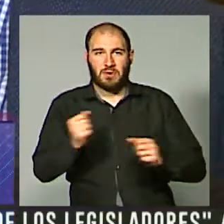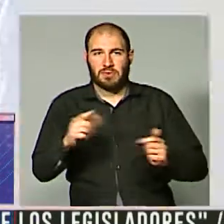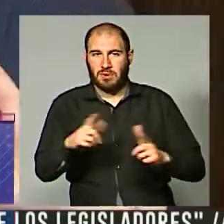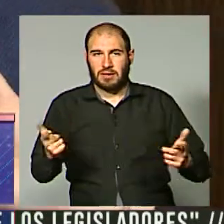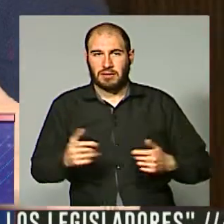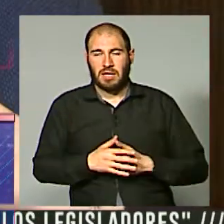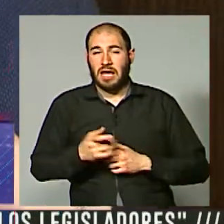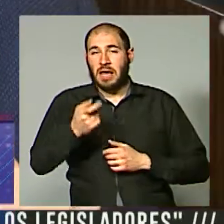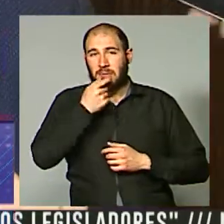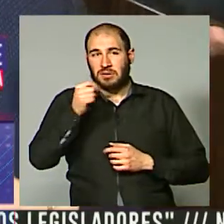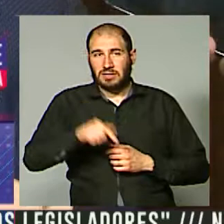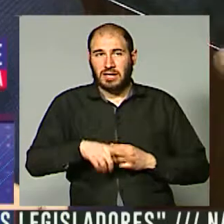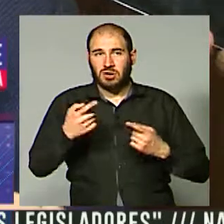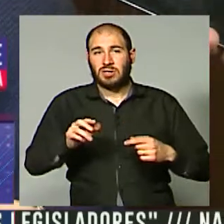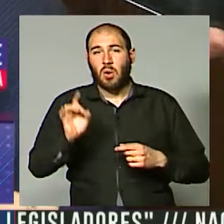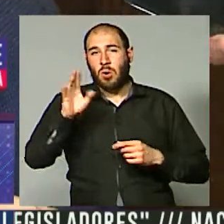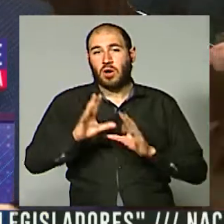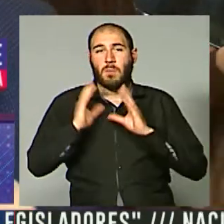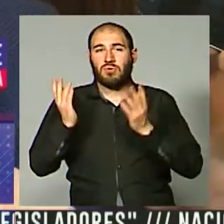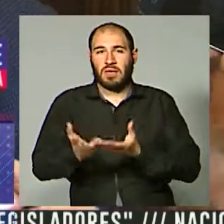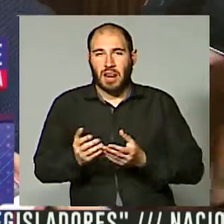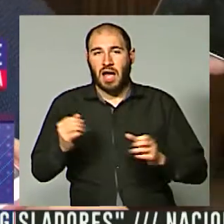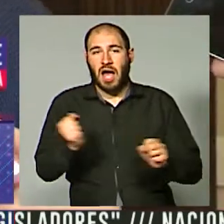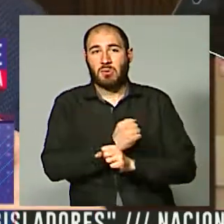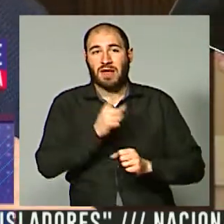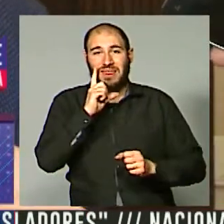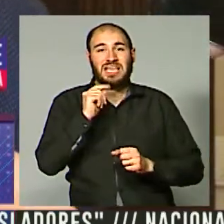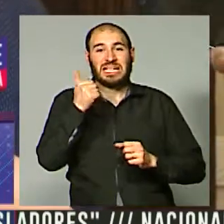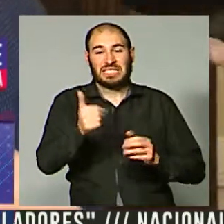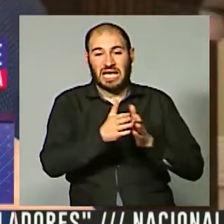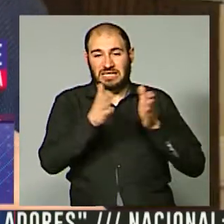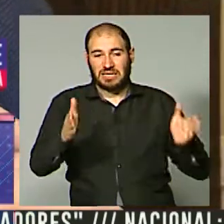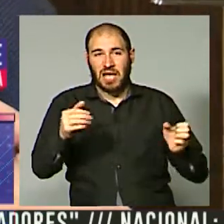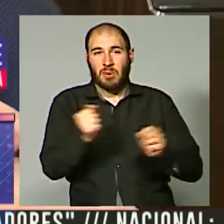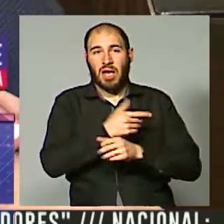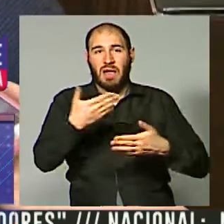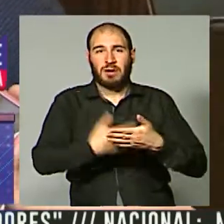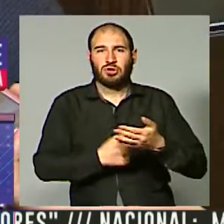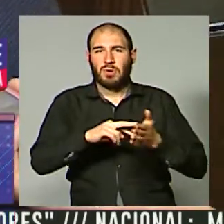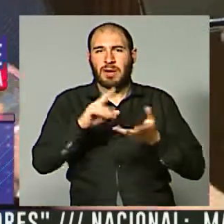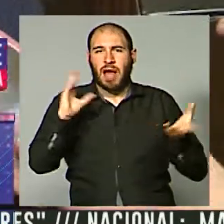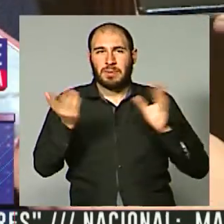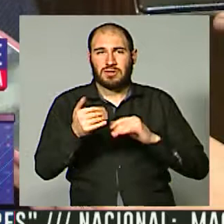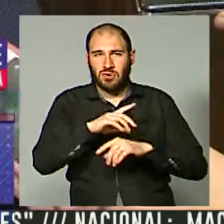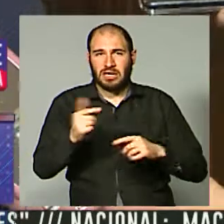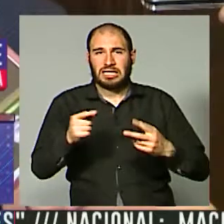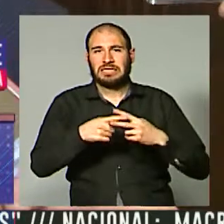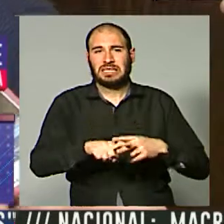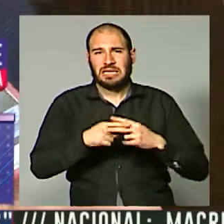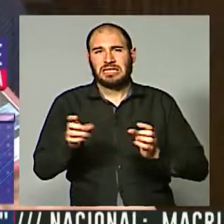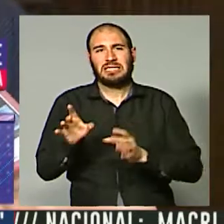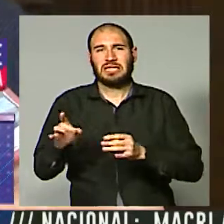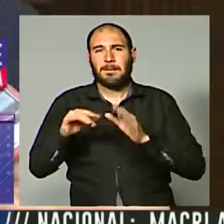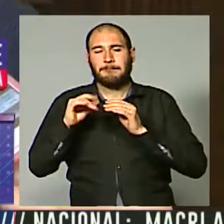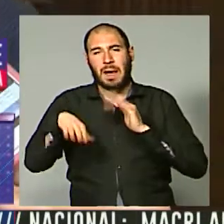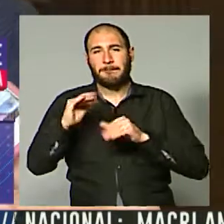¿no? En Mendoza se dio un caso único en el mundo, ¿no? Se aprobó en 6 días hábiles, sin evaluación de impacto ambiental, una de las técnicas más cuestionadas en el